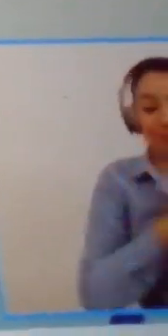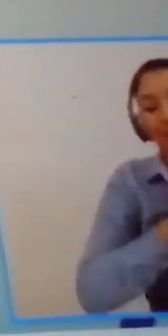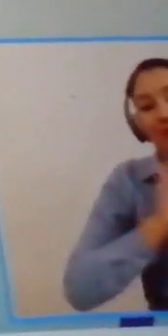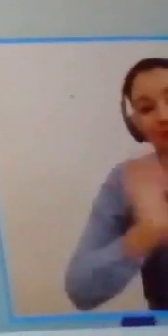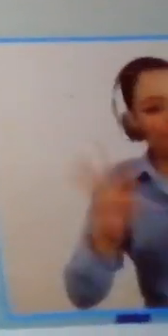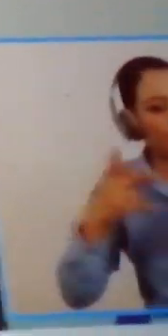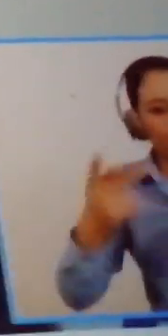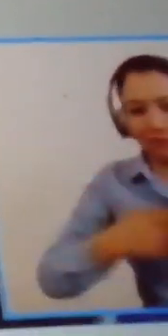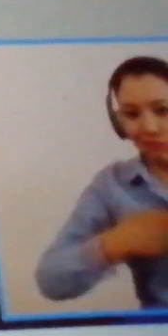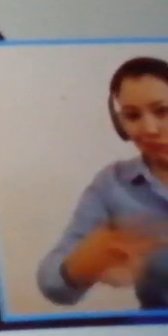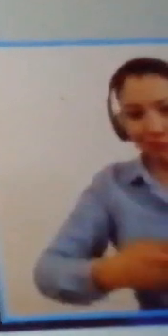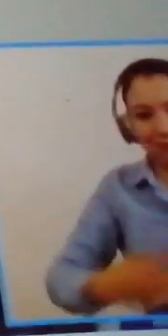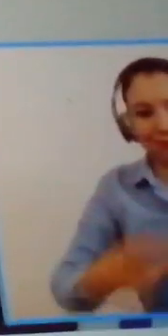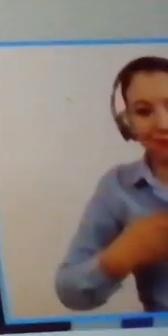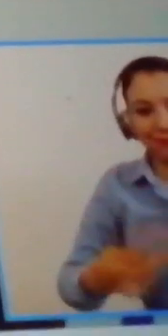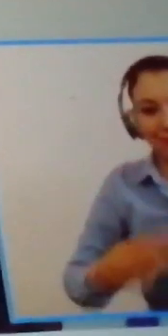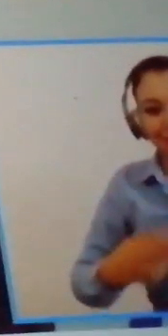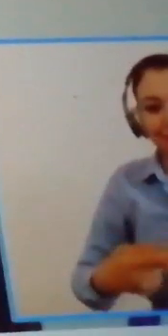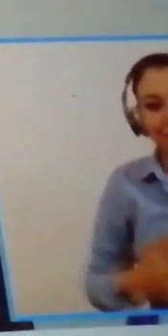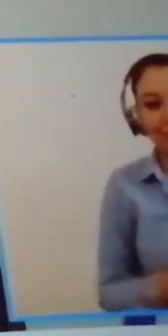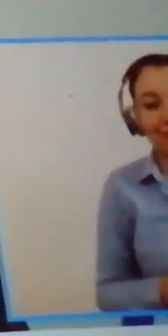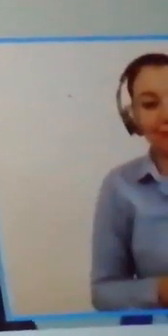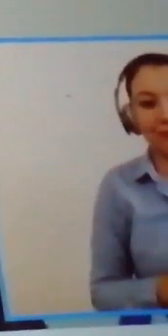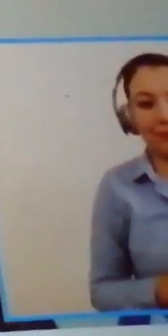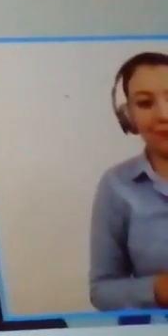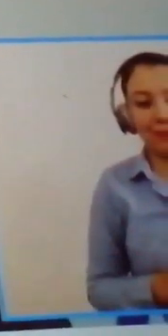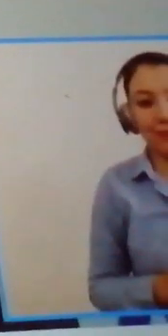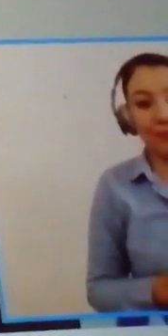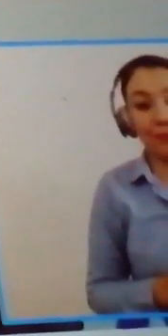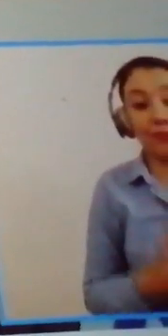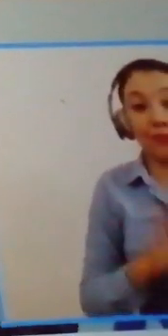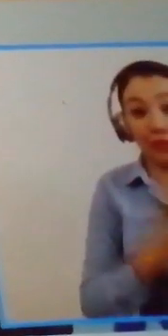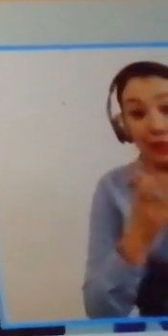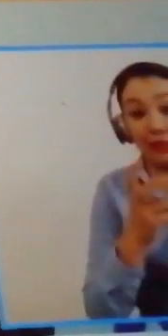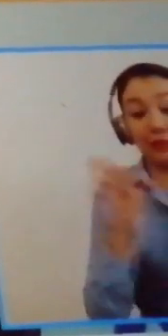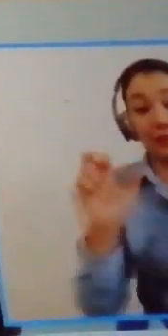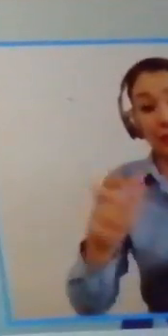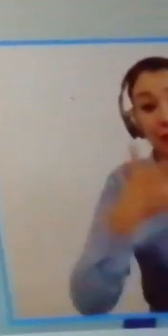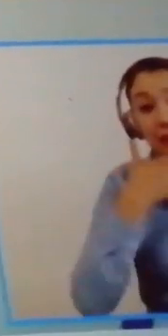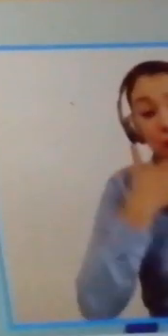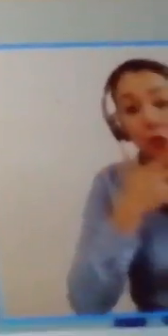de la forma en la que Chihuahua ha estado haciendo frente a la pandemia.